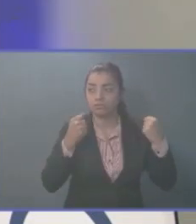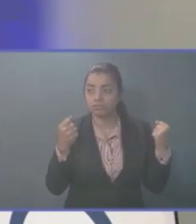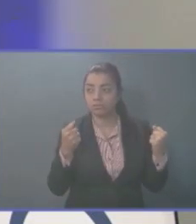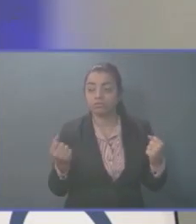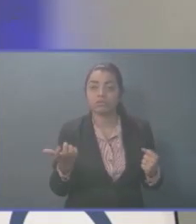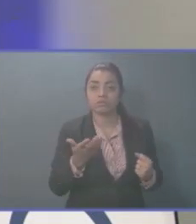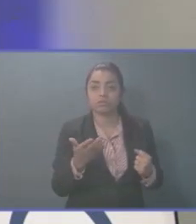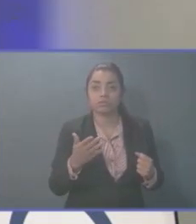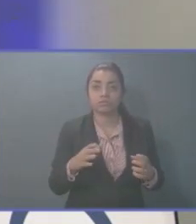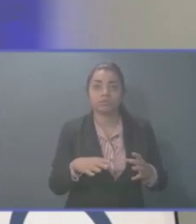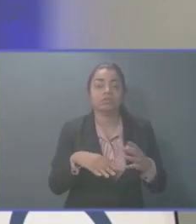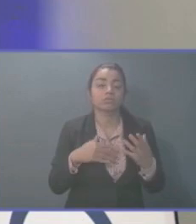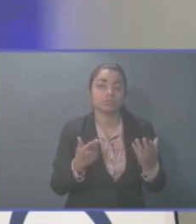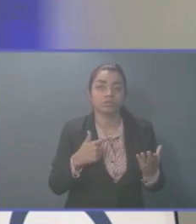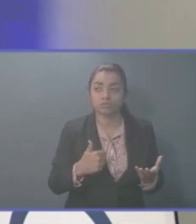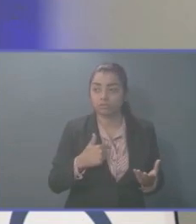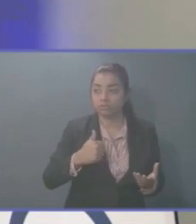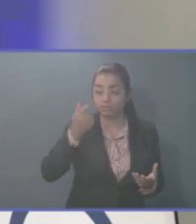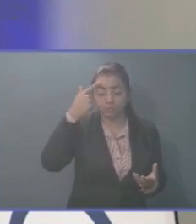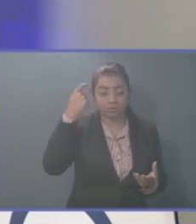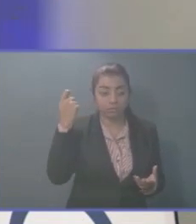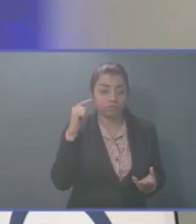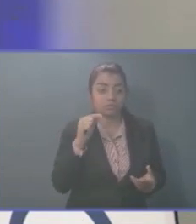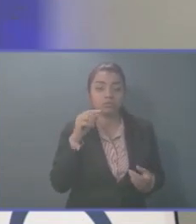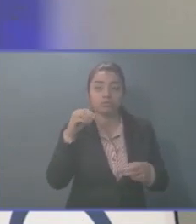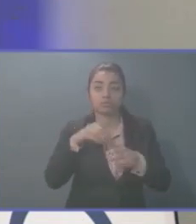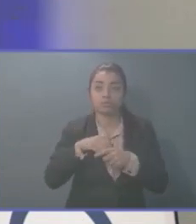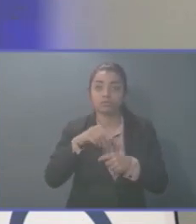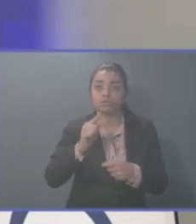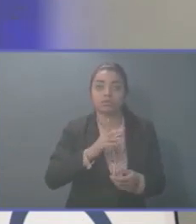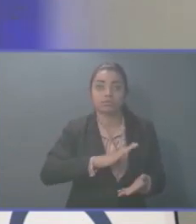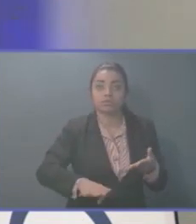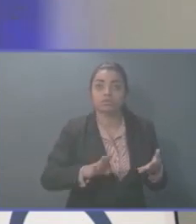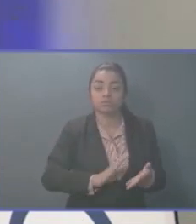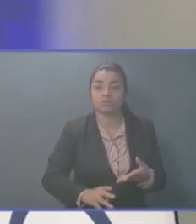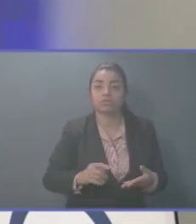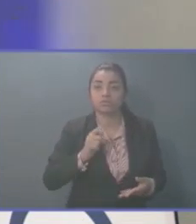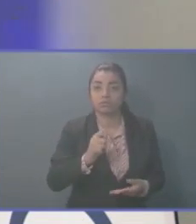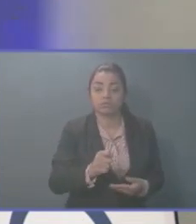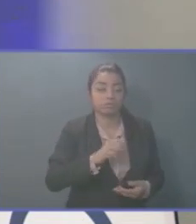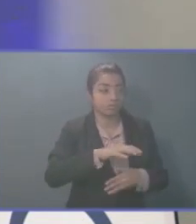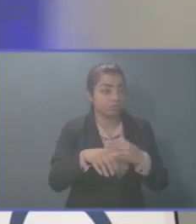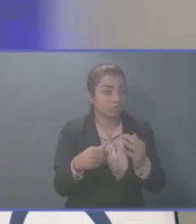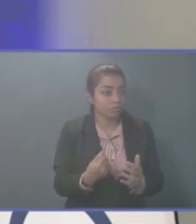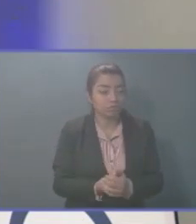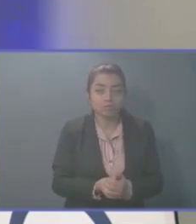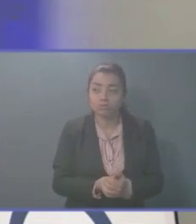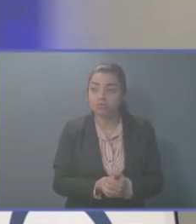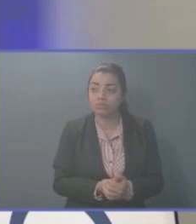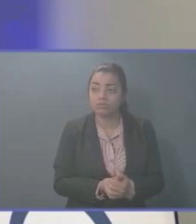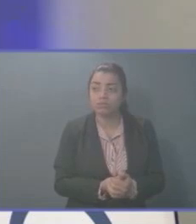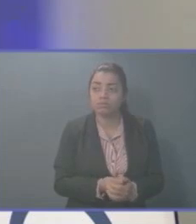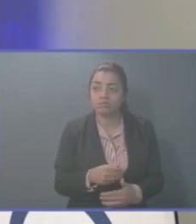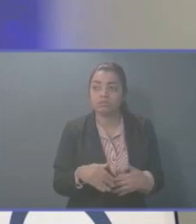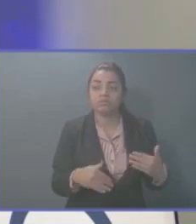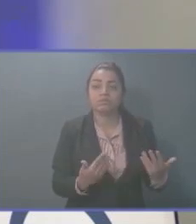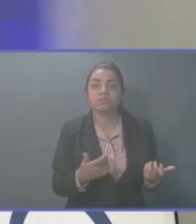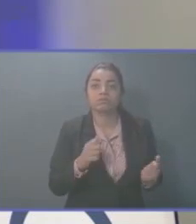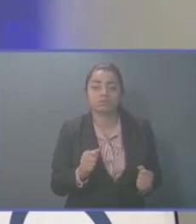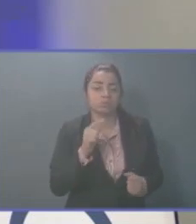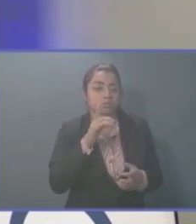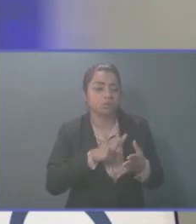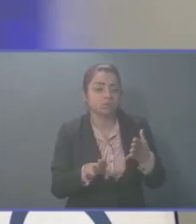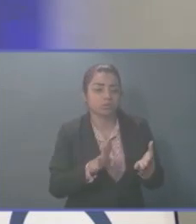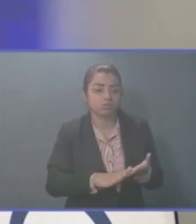al final recordemos que un crédito, un préstamo, lo pagamos todos y todas. Por una compra muy chiquitita